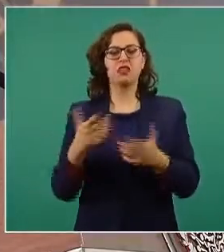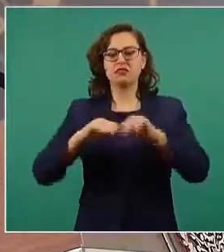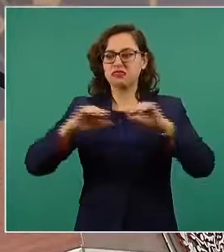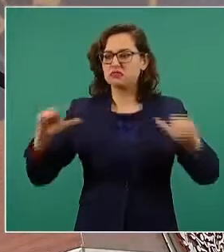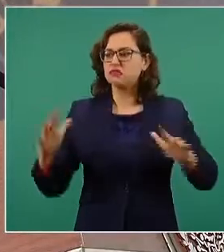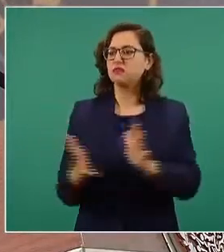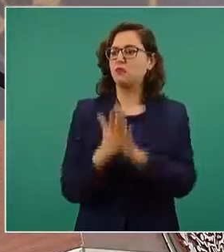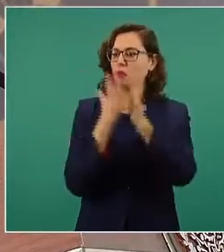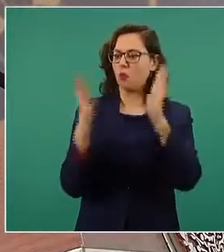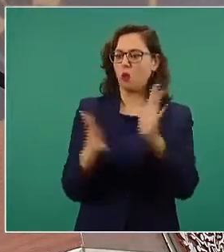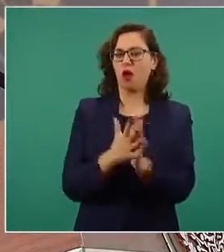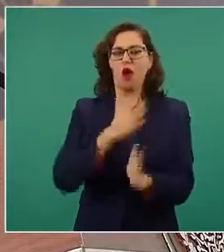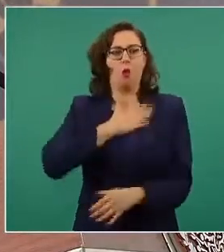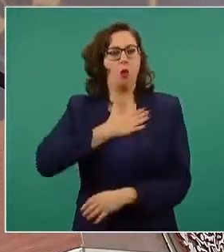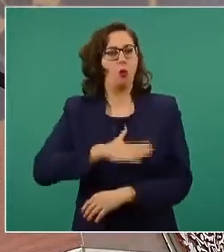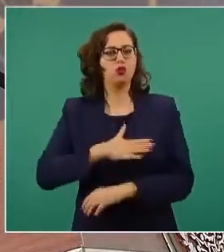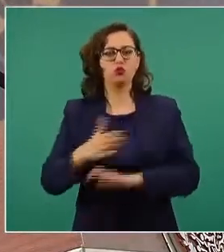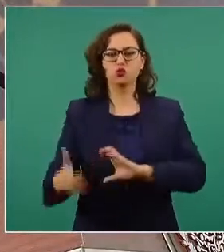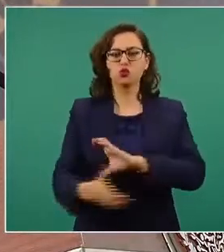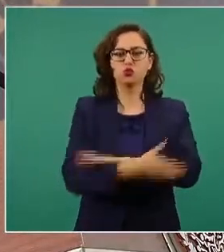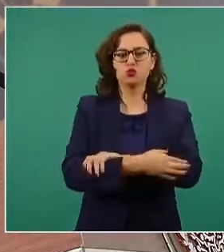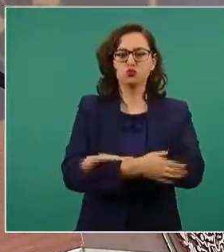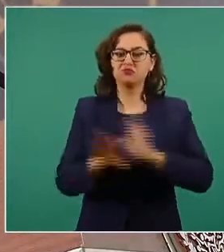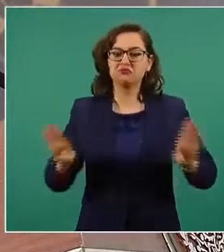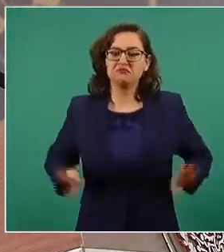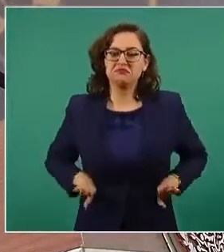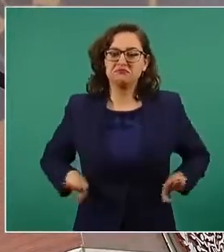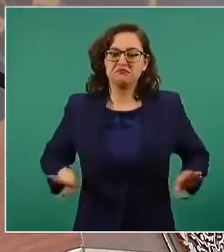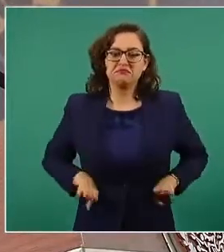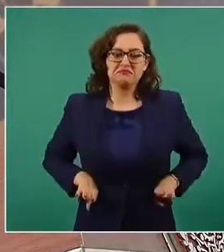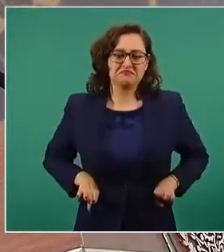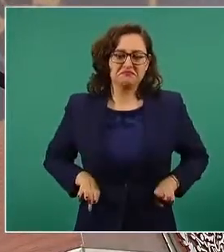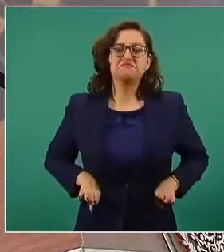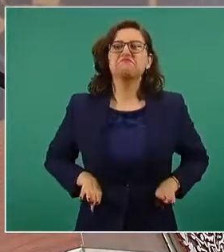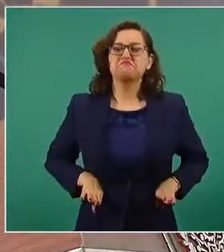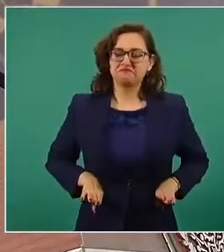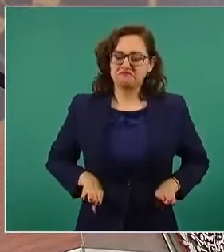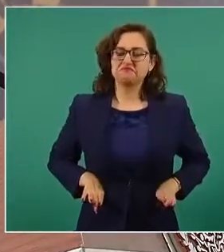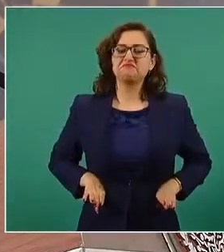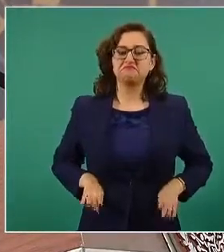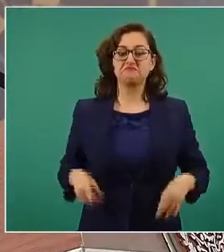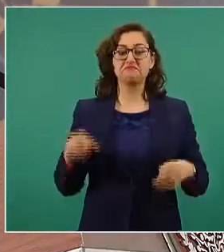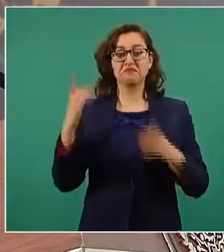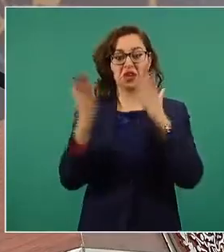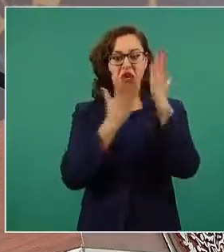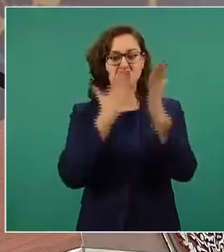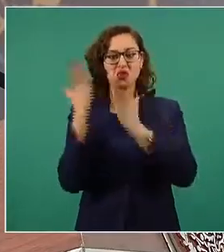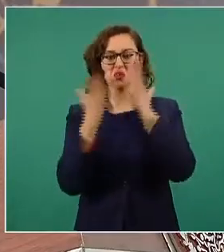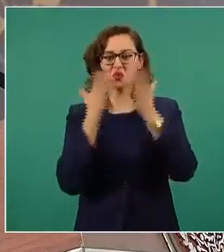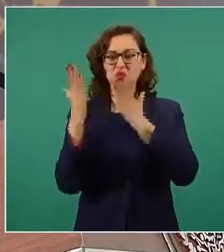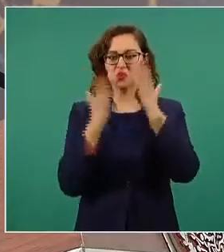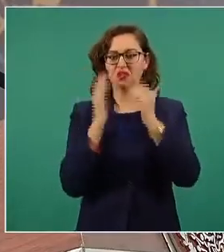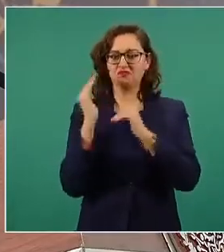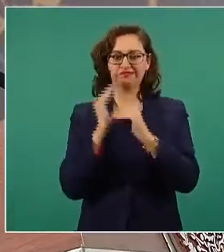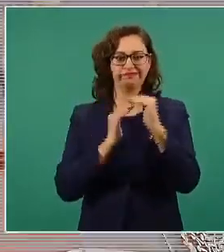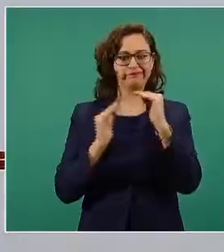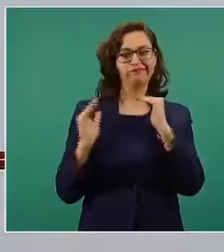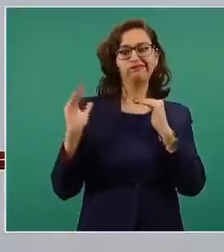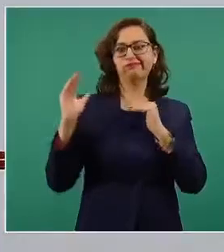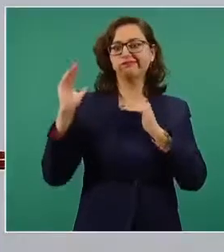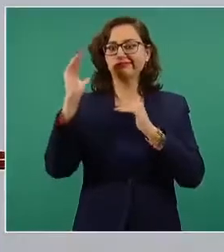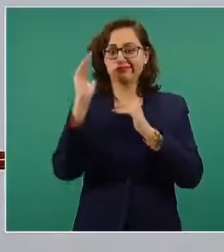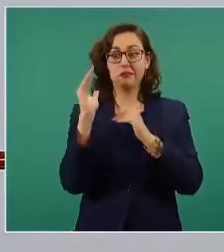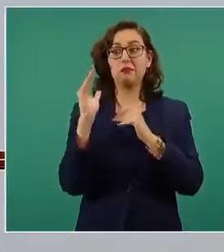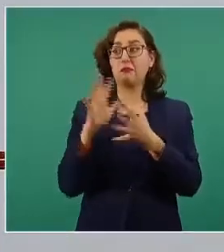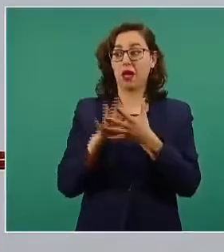Contamos con enormes potencialidades, los más altos niveles de escolaridad del país